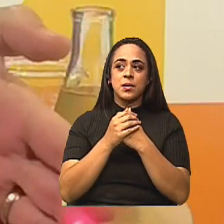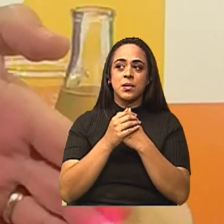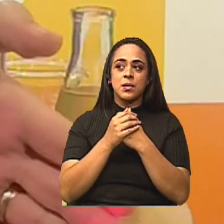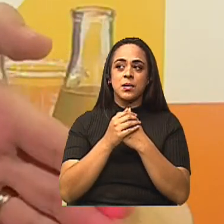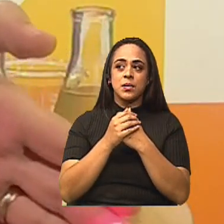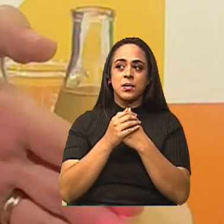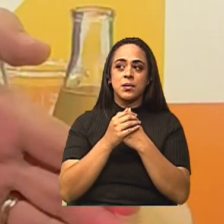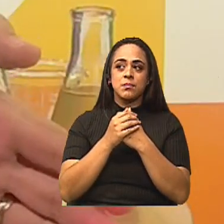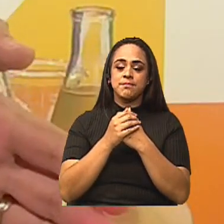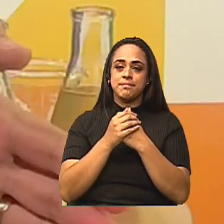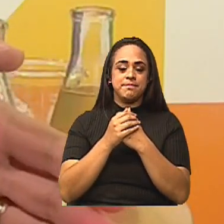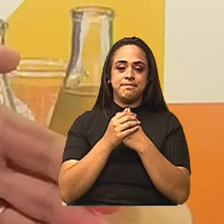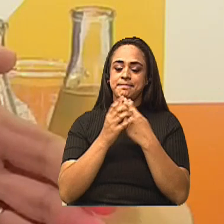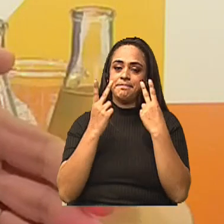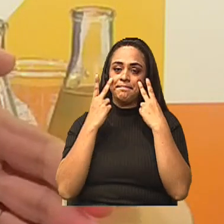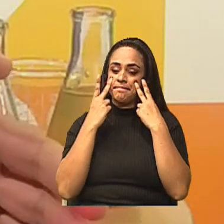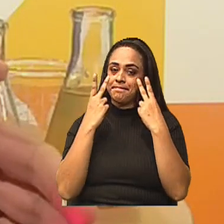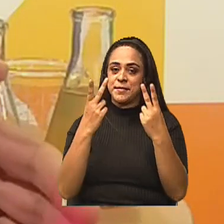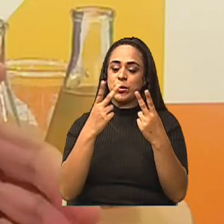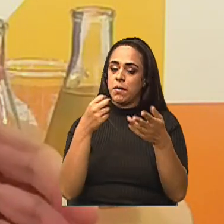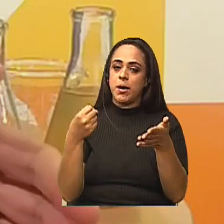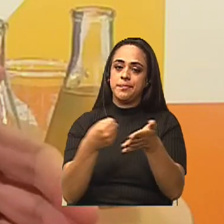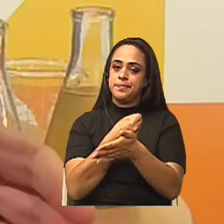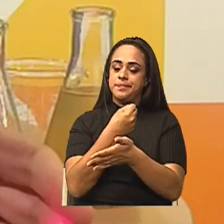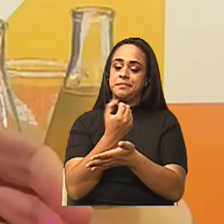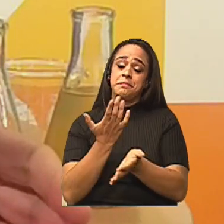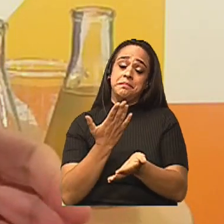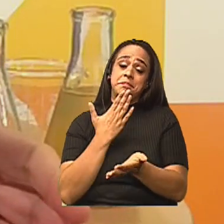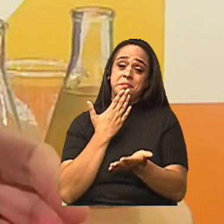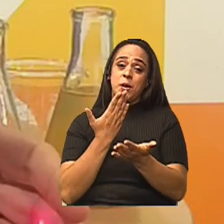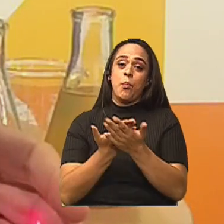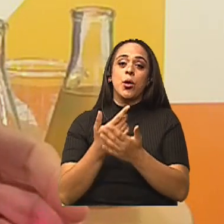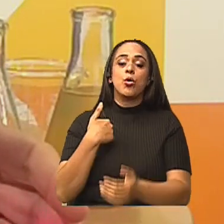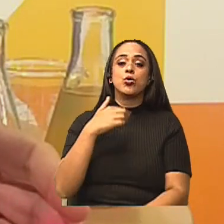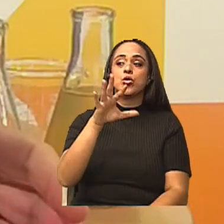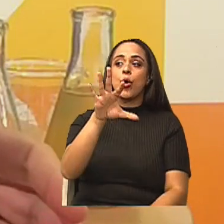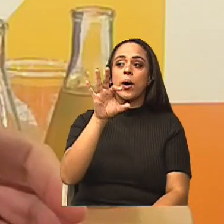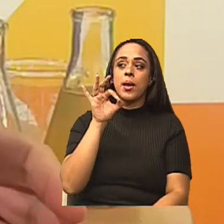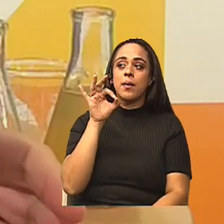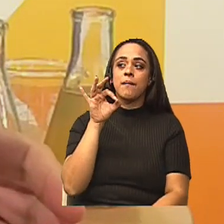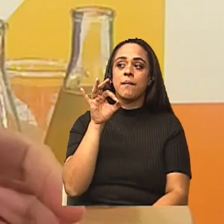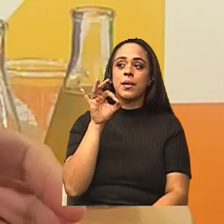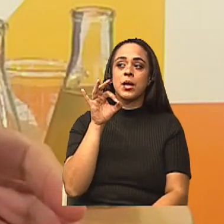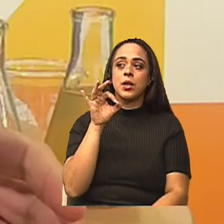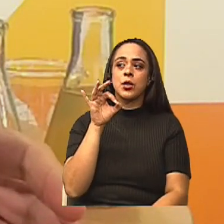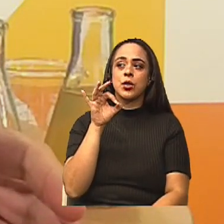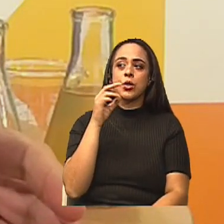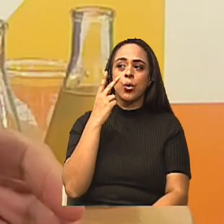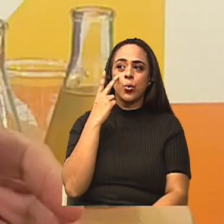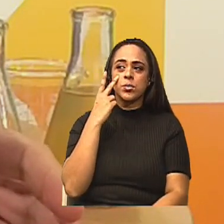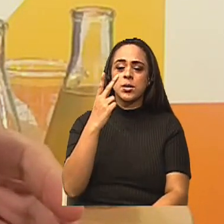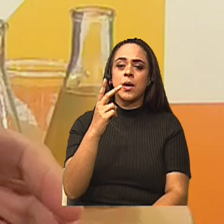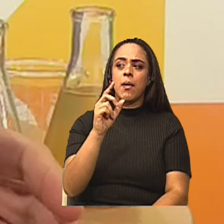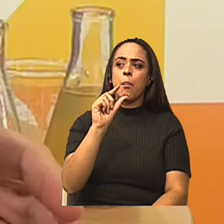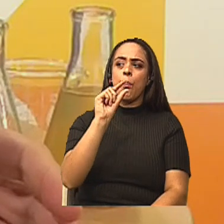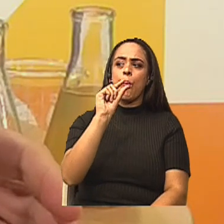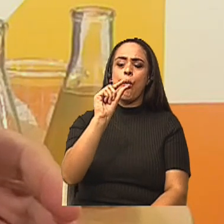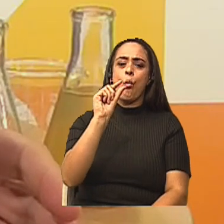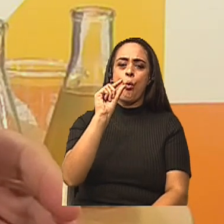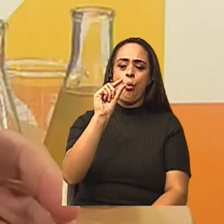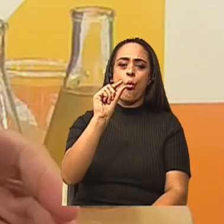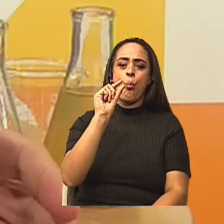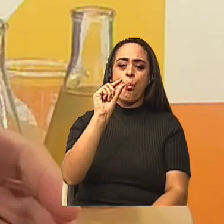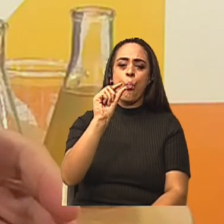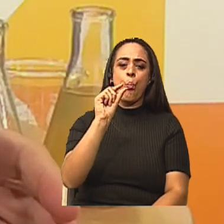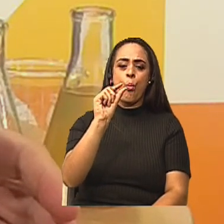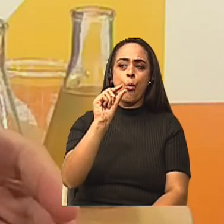Casi no se ve. Bueno, los invito a que... Ah, bueno, sí se ve, pero un poquito. No sé si lo logran ver.